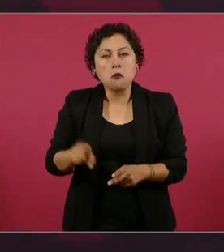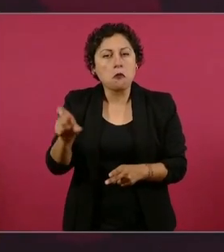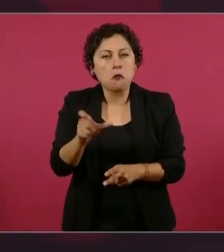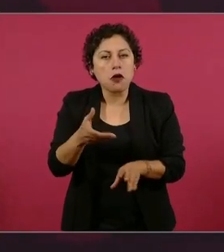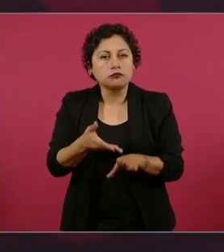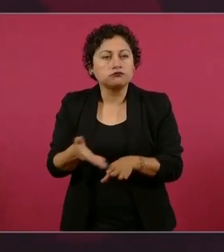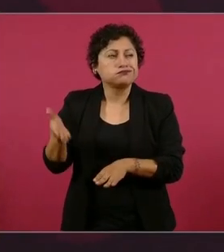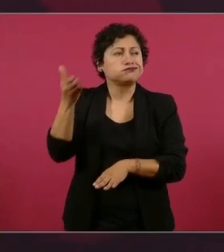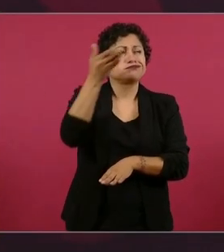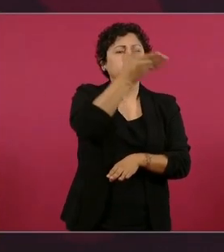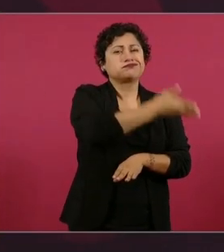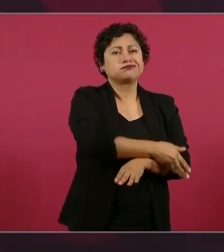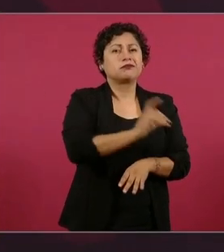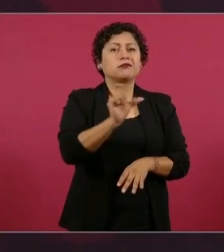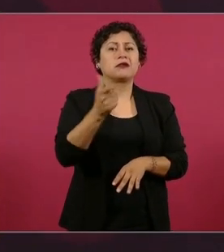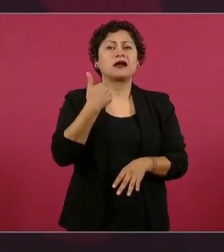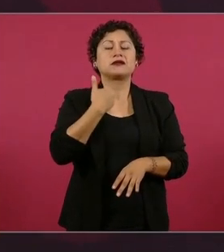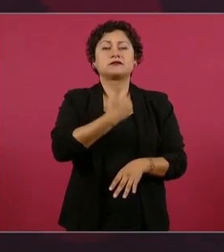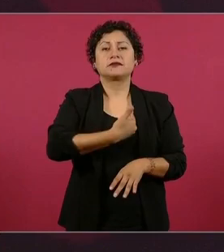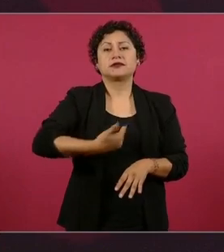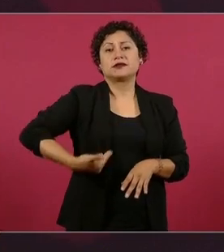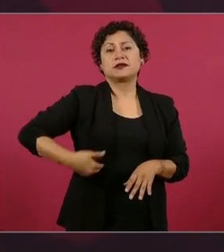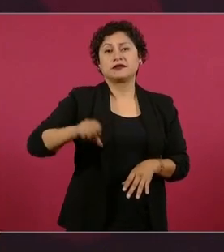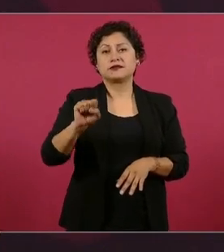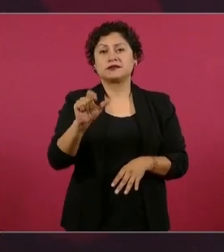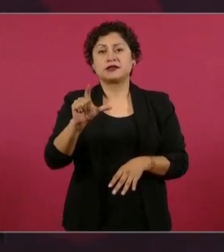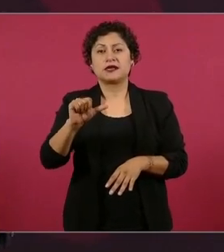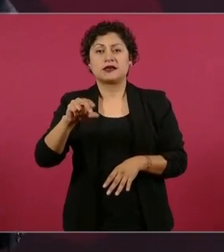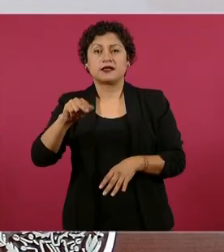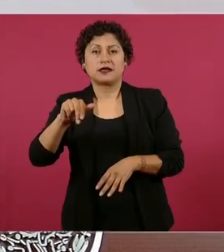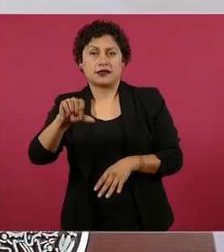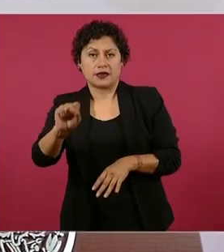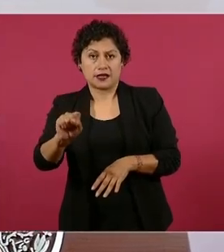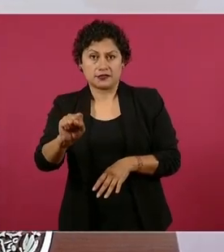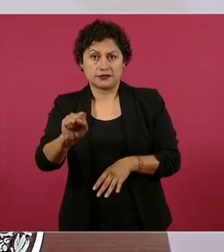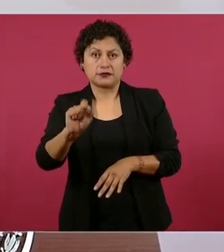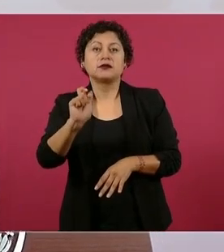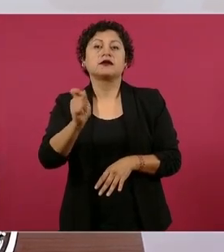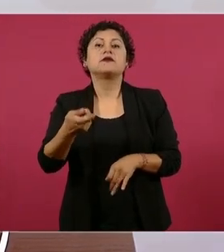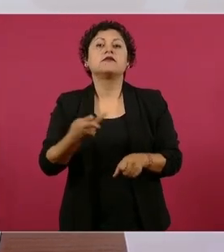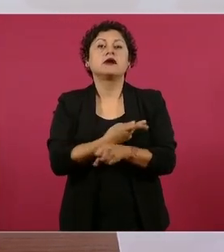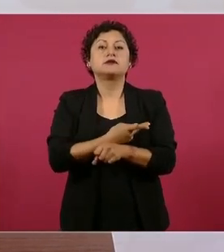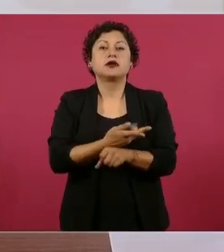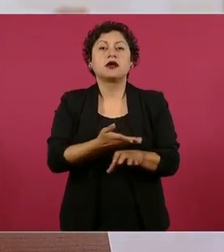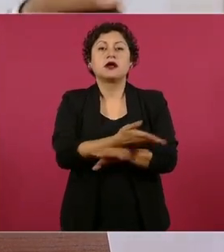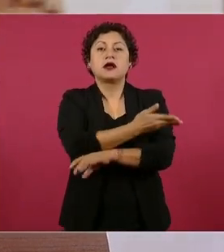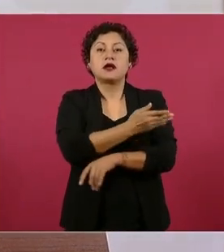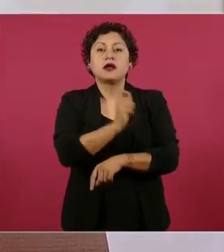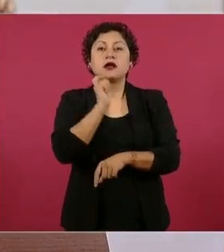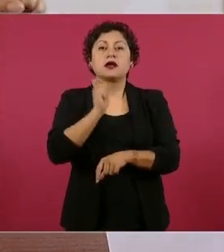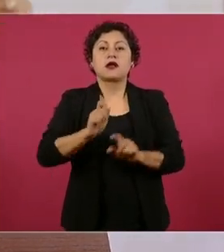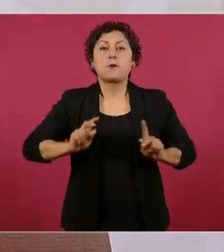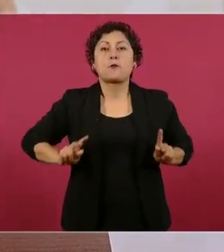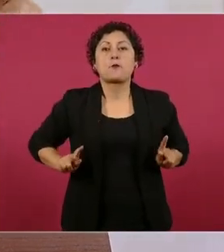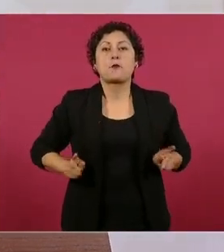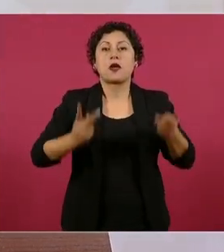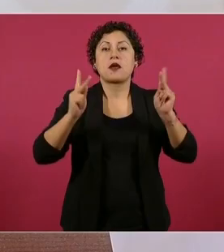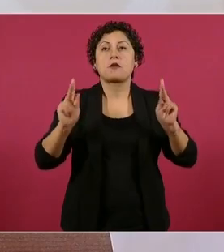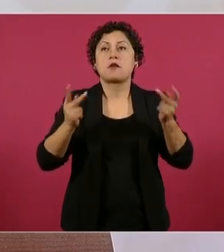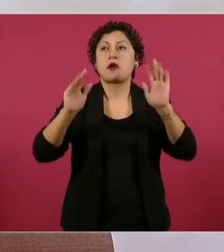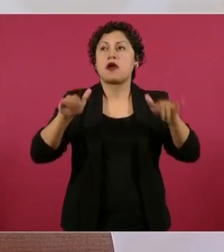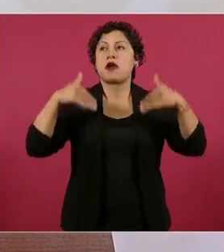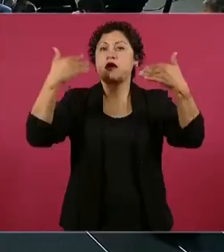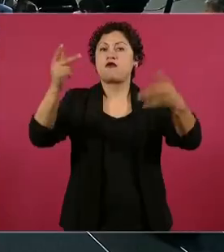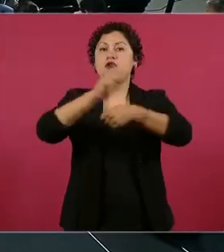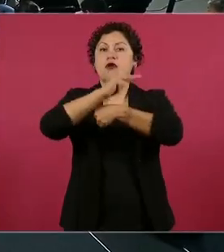venta, el remate de los bienes de la nación, también modificaron el artículo